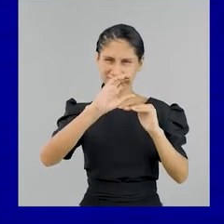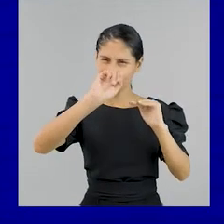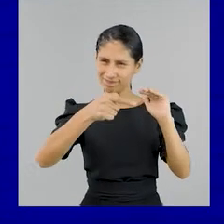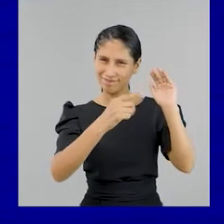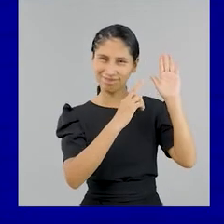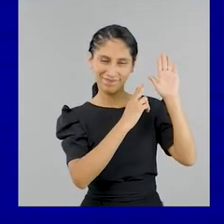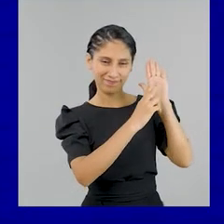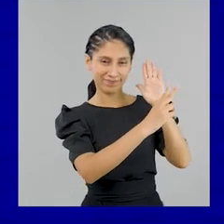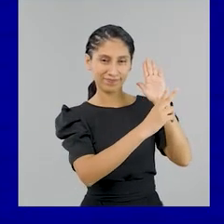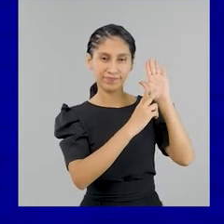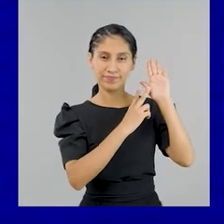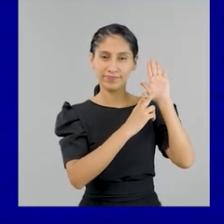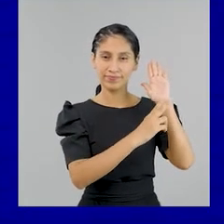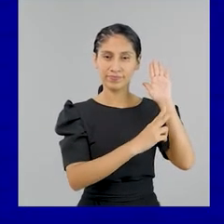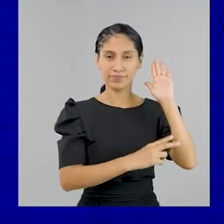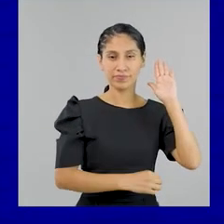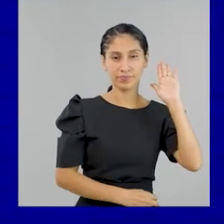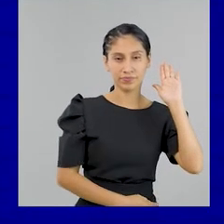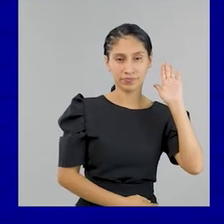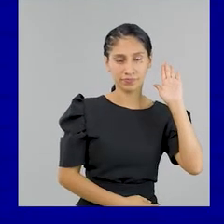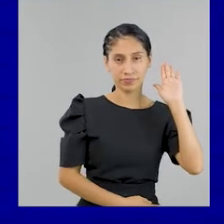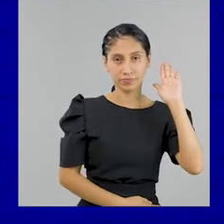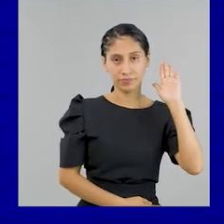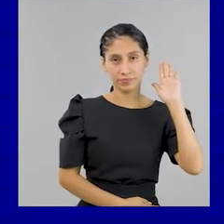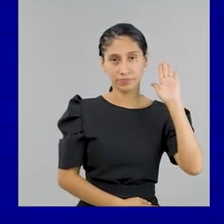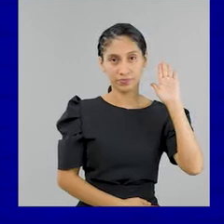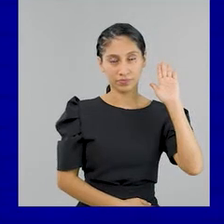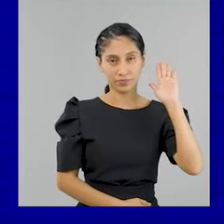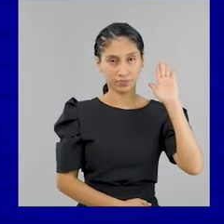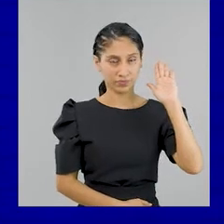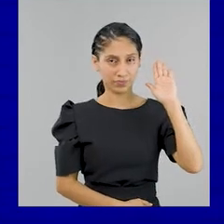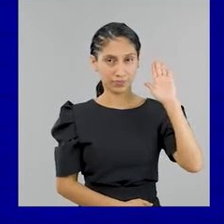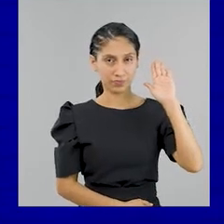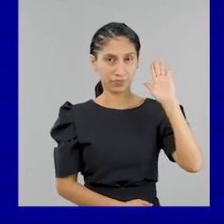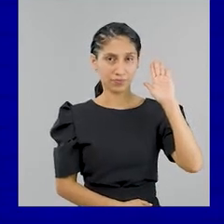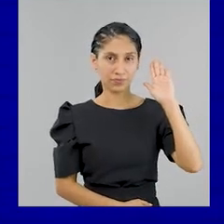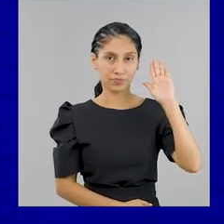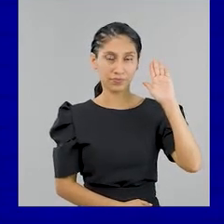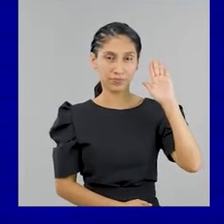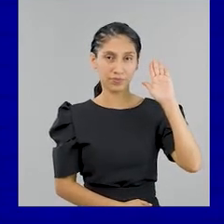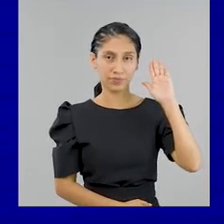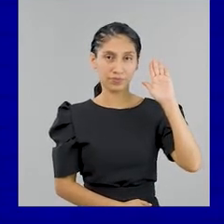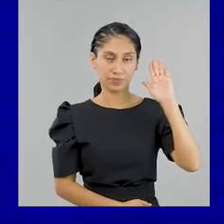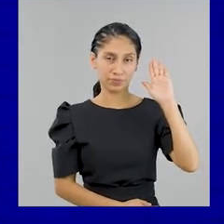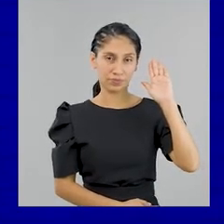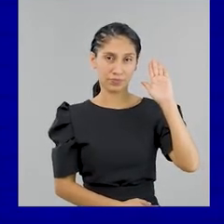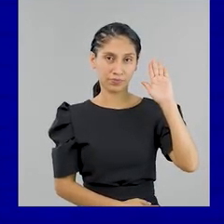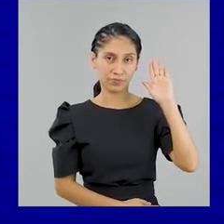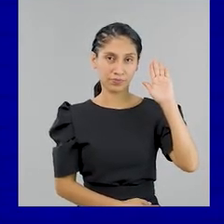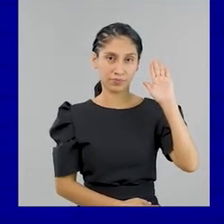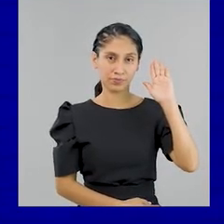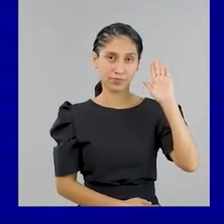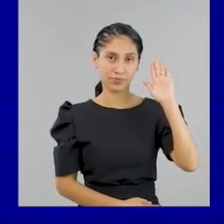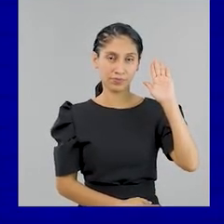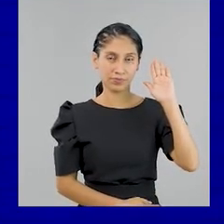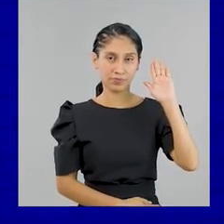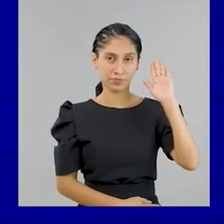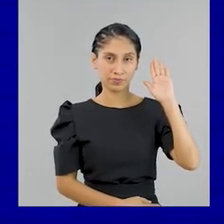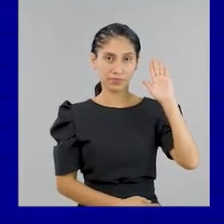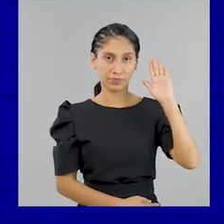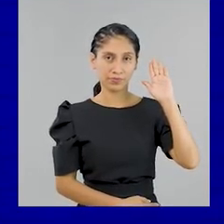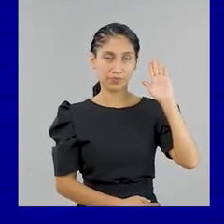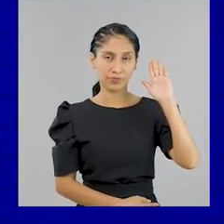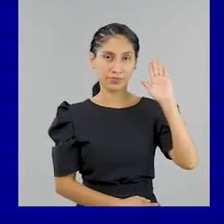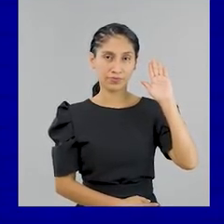C. Reforzar la idea de que, incluso muchos años después, los autores no se atrevían a escribir de